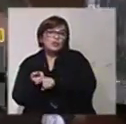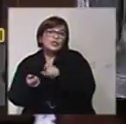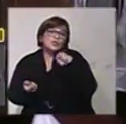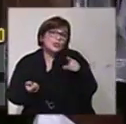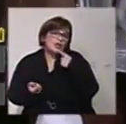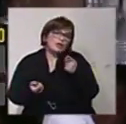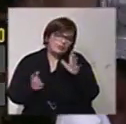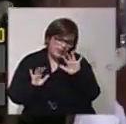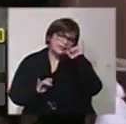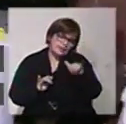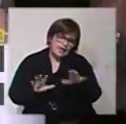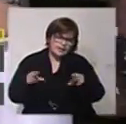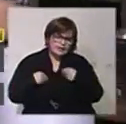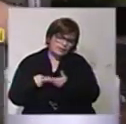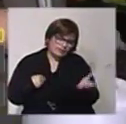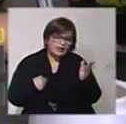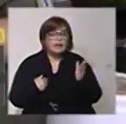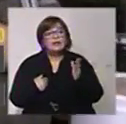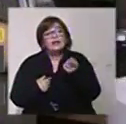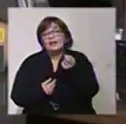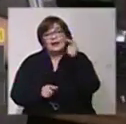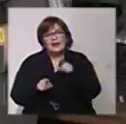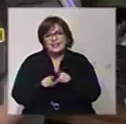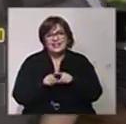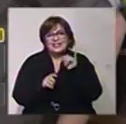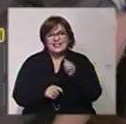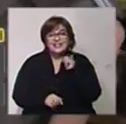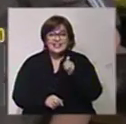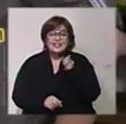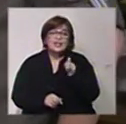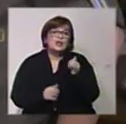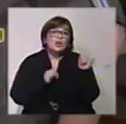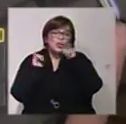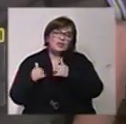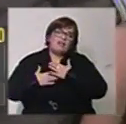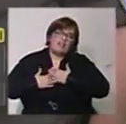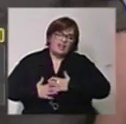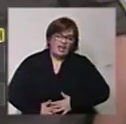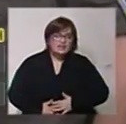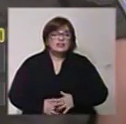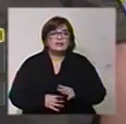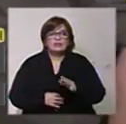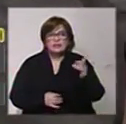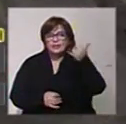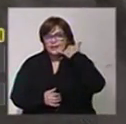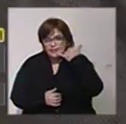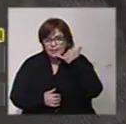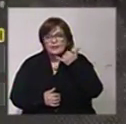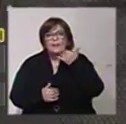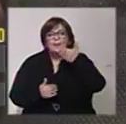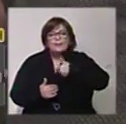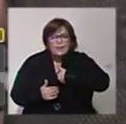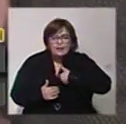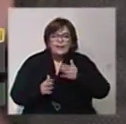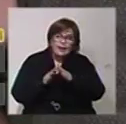vamos a abrir la puerta. ¿Fue más o menos así? Y fue prácticamente algo así. Fue un día de descanso que nos llamaron y me pidieron para abrirle